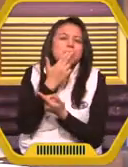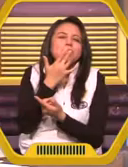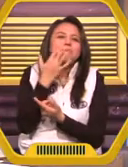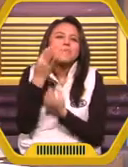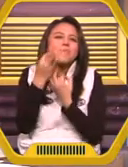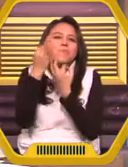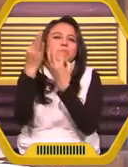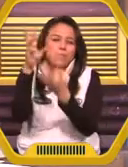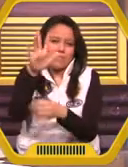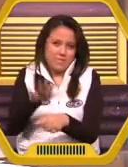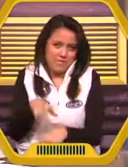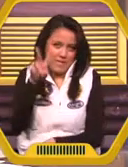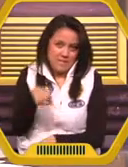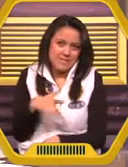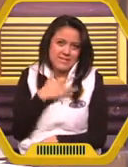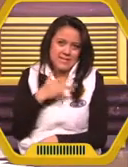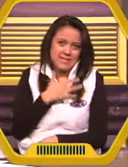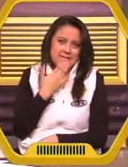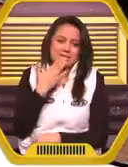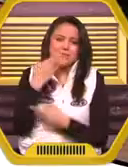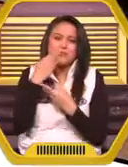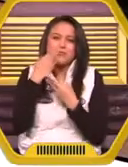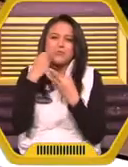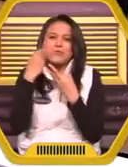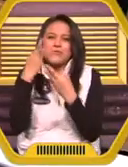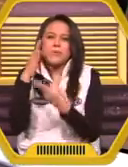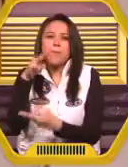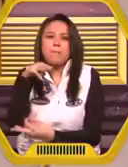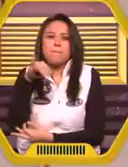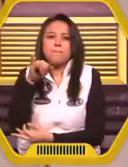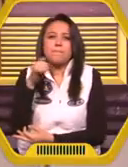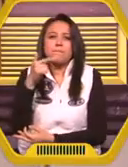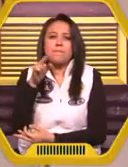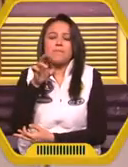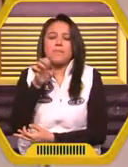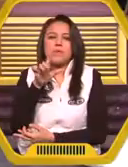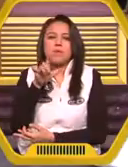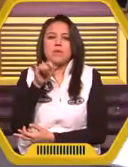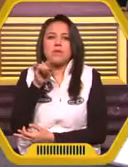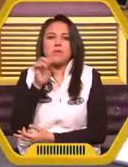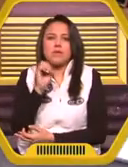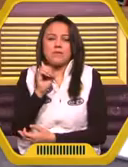Porque se nos hizo la boca... Se nos hizo agua la boca.